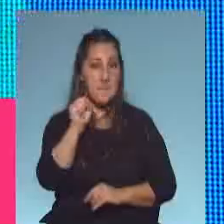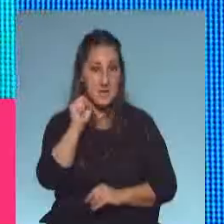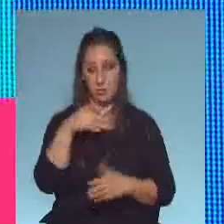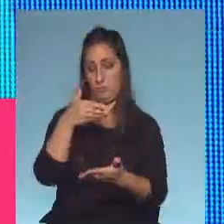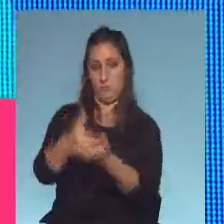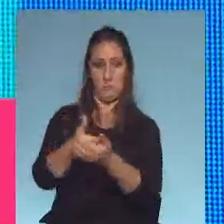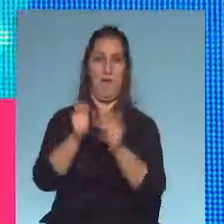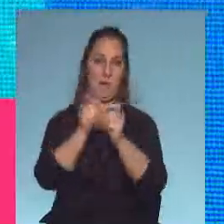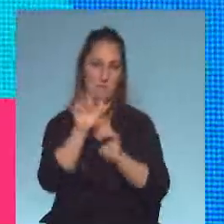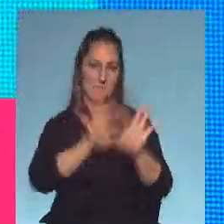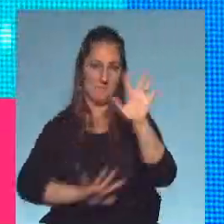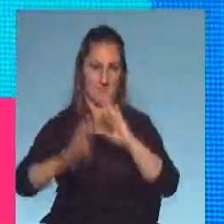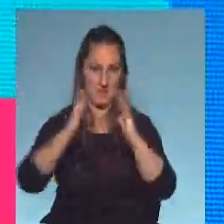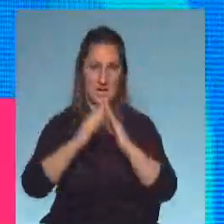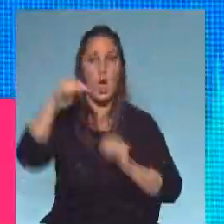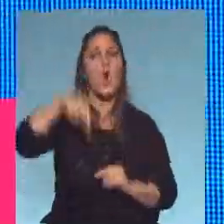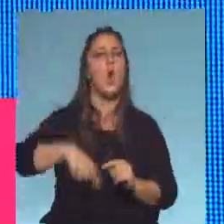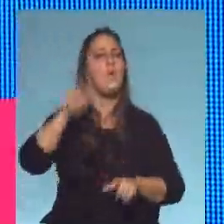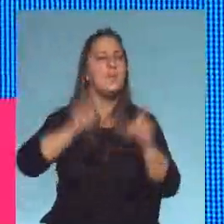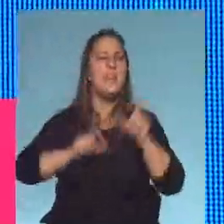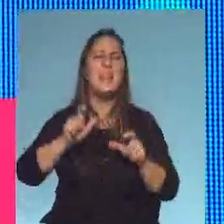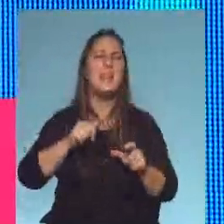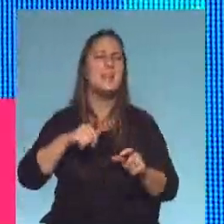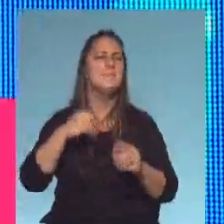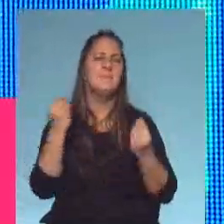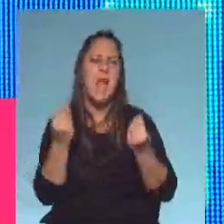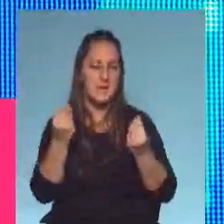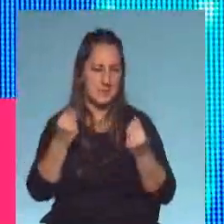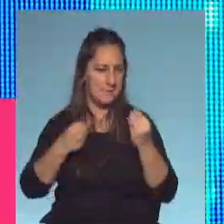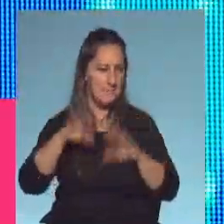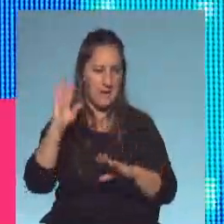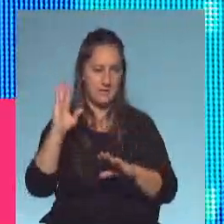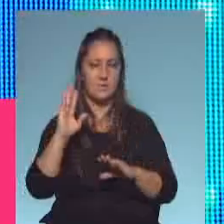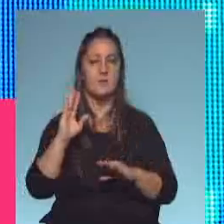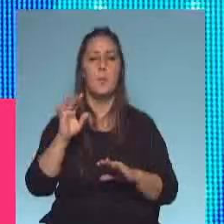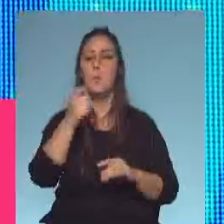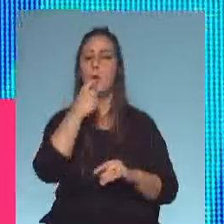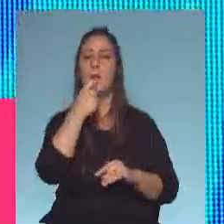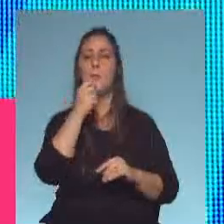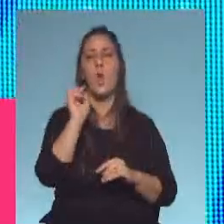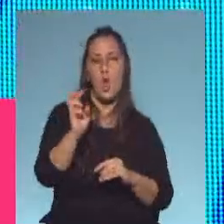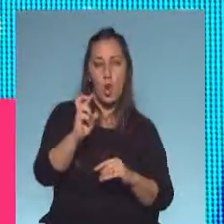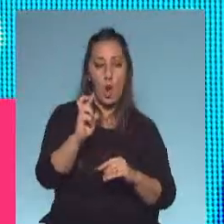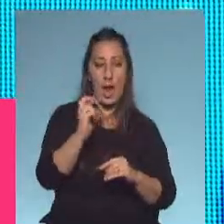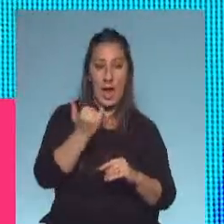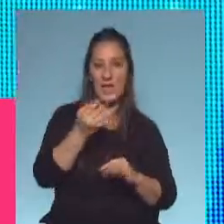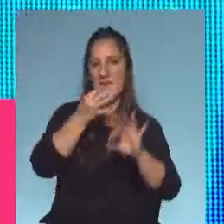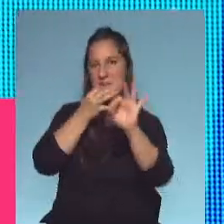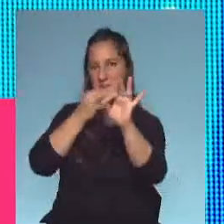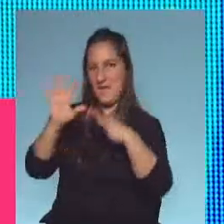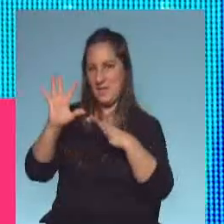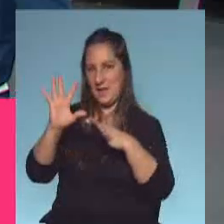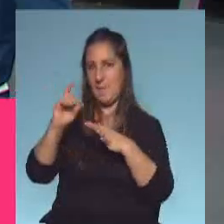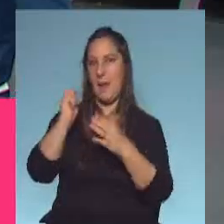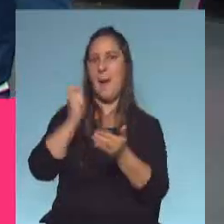esto. Ok. Hoy la gente por ahí lo que está haciendo es vende por ahí algún dólar que tiene para pagar su